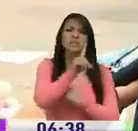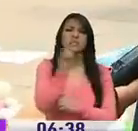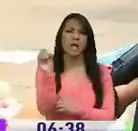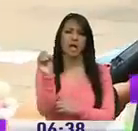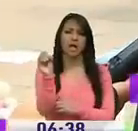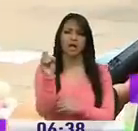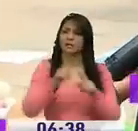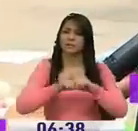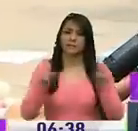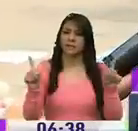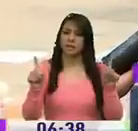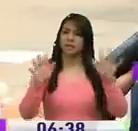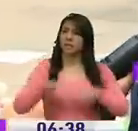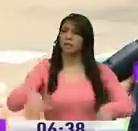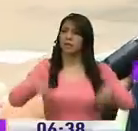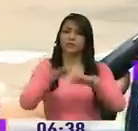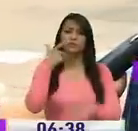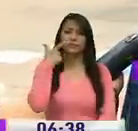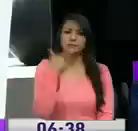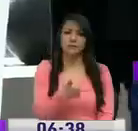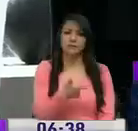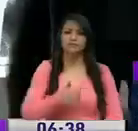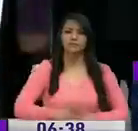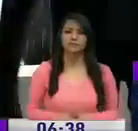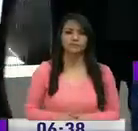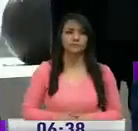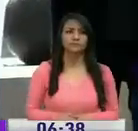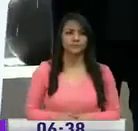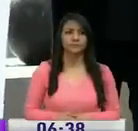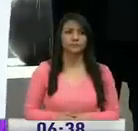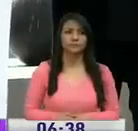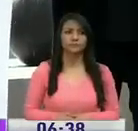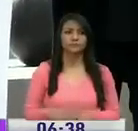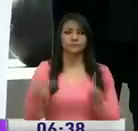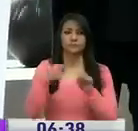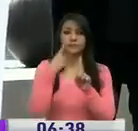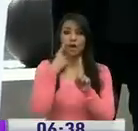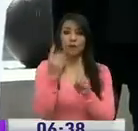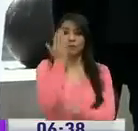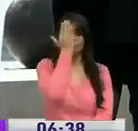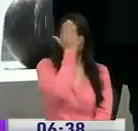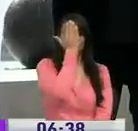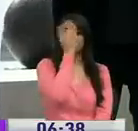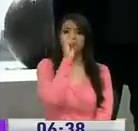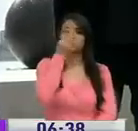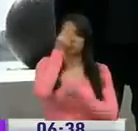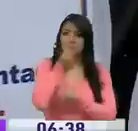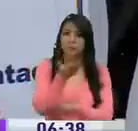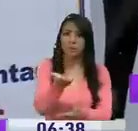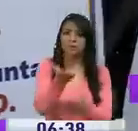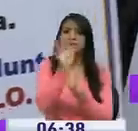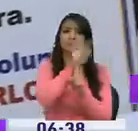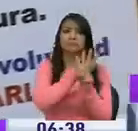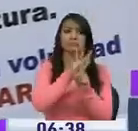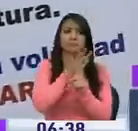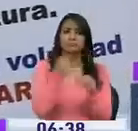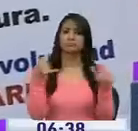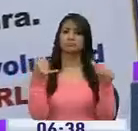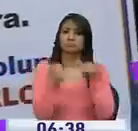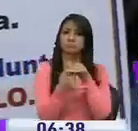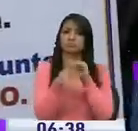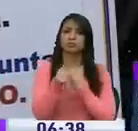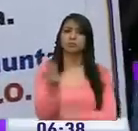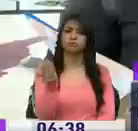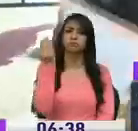en las diferentes operadores de la fiscalía general del estado Juan vallas prefiere no ocultar su rostro para relatar a violación sexual de la cual dice habría sido